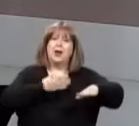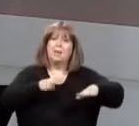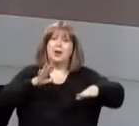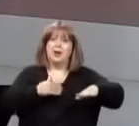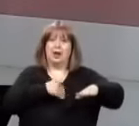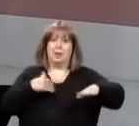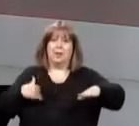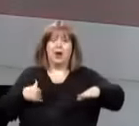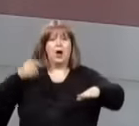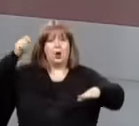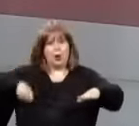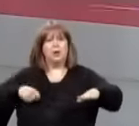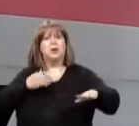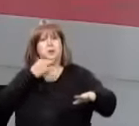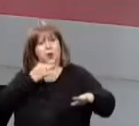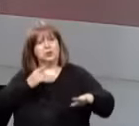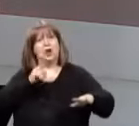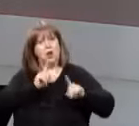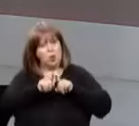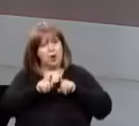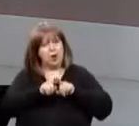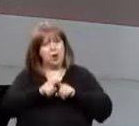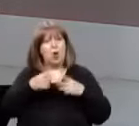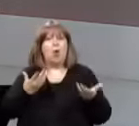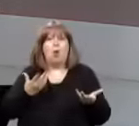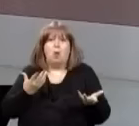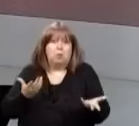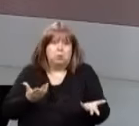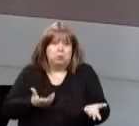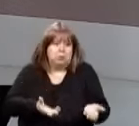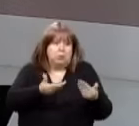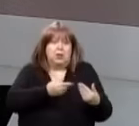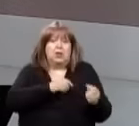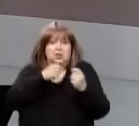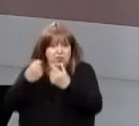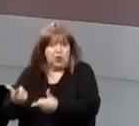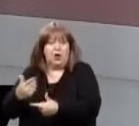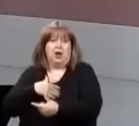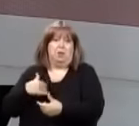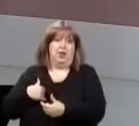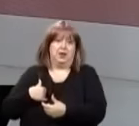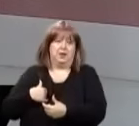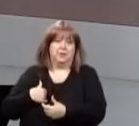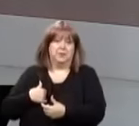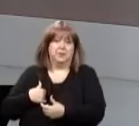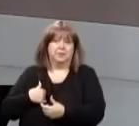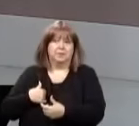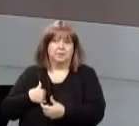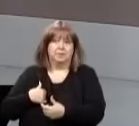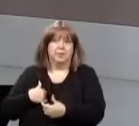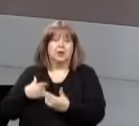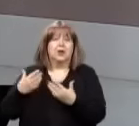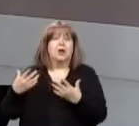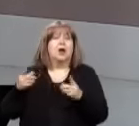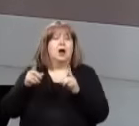veces ingresó. Por eso. Nadie pudo frenar nuestro tiempo, nadie vio. Muchos fallaron en el camino, claro. ¿No? O sea, de la agonía de este